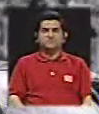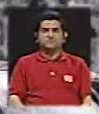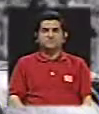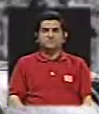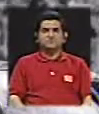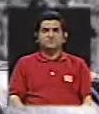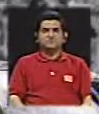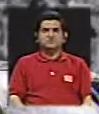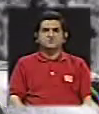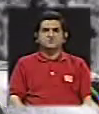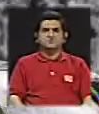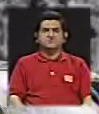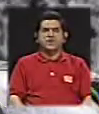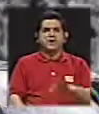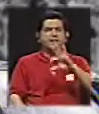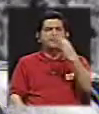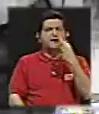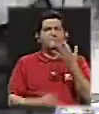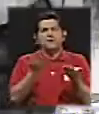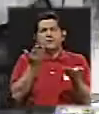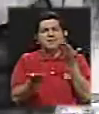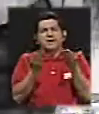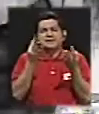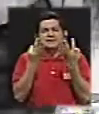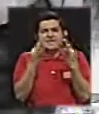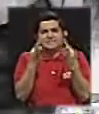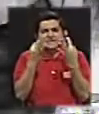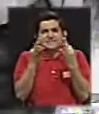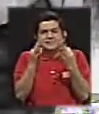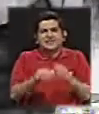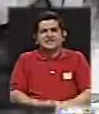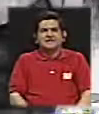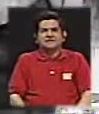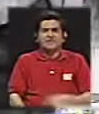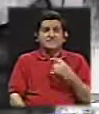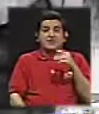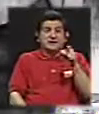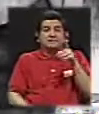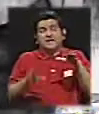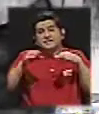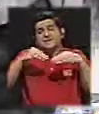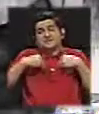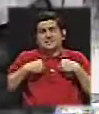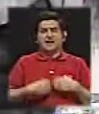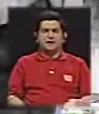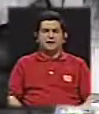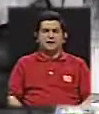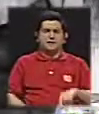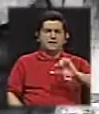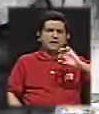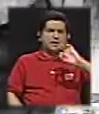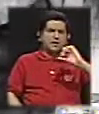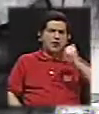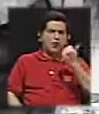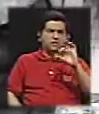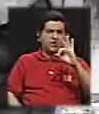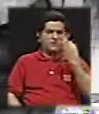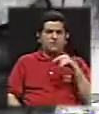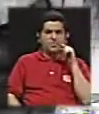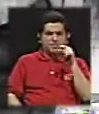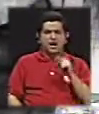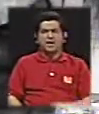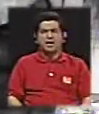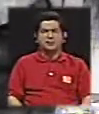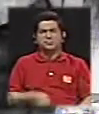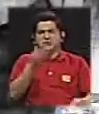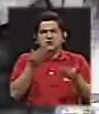que no, pues a modo de sincretismo, además, porque si no éramos señalados en ese contexto. Esa actividad se dejó de